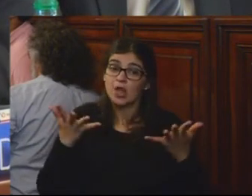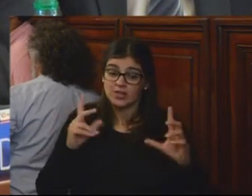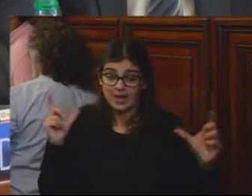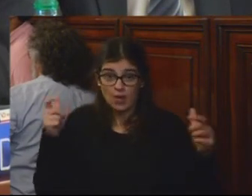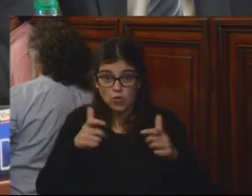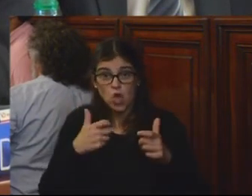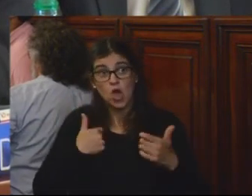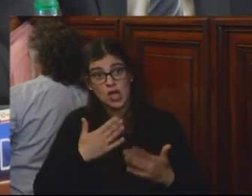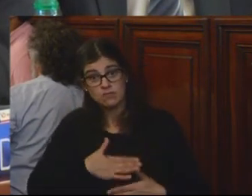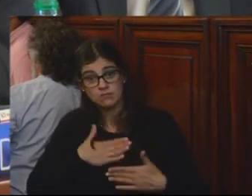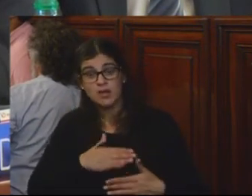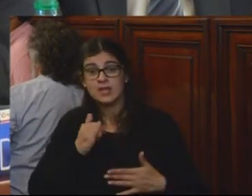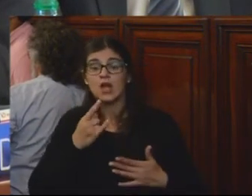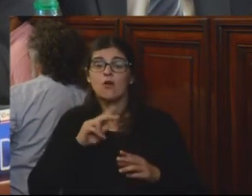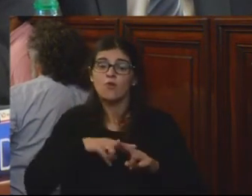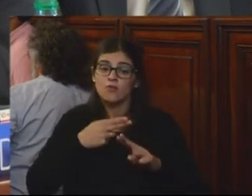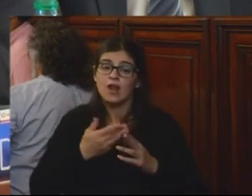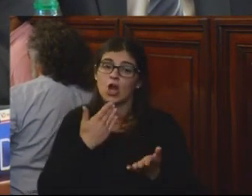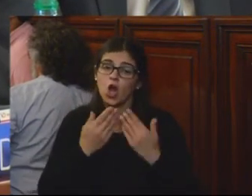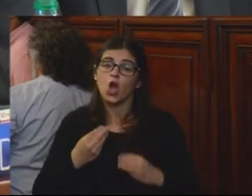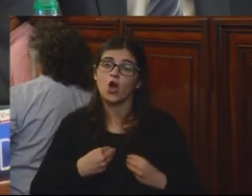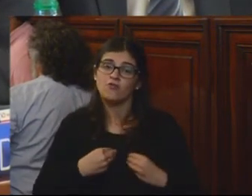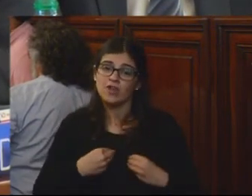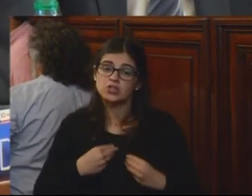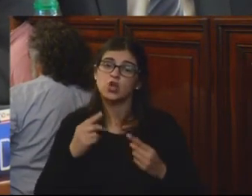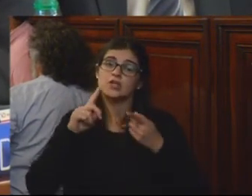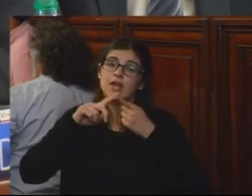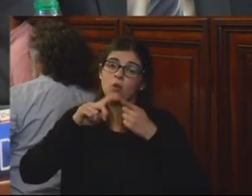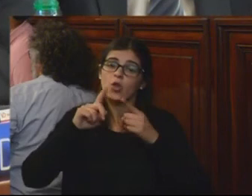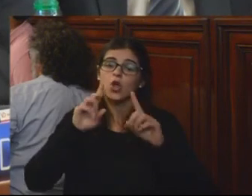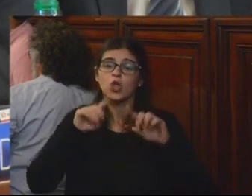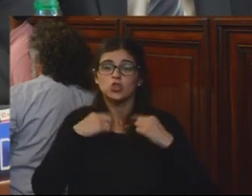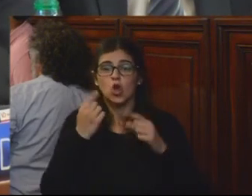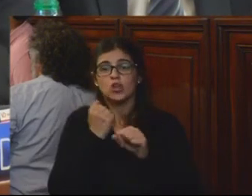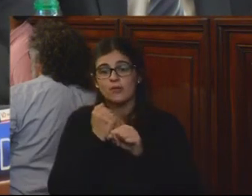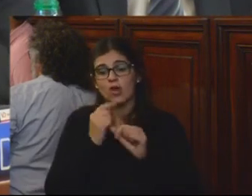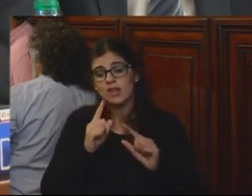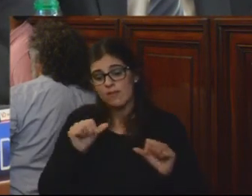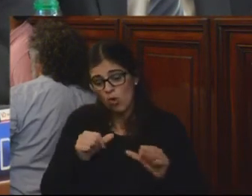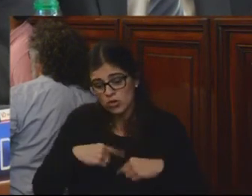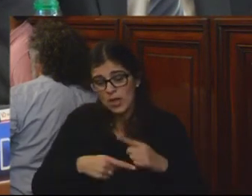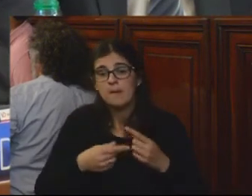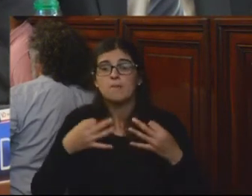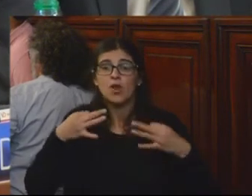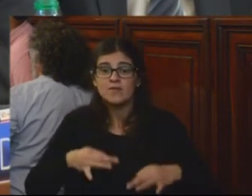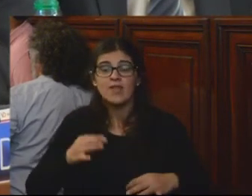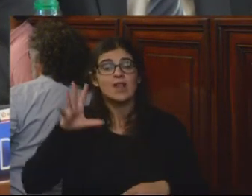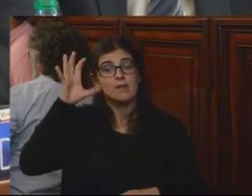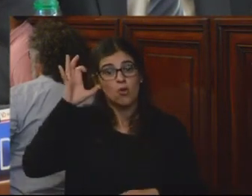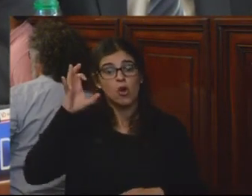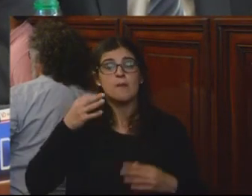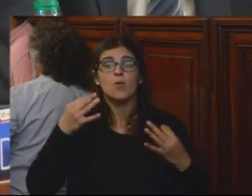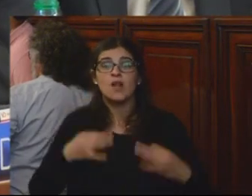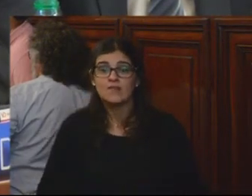en que se logró retomar el diálogo la confianza y el acuerdo en todos trabajos que tenemos que llevar a cabo por el bien de la memoria por el